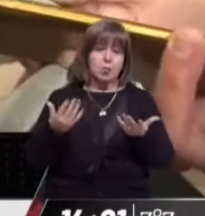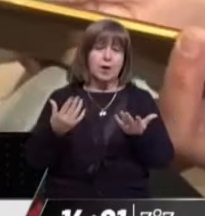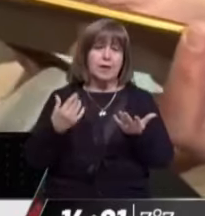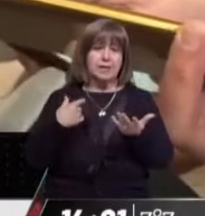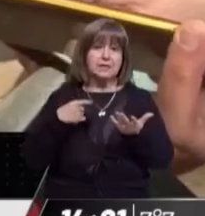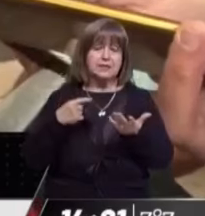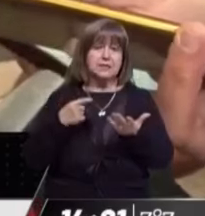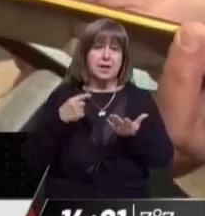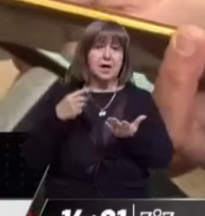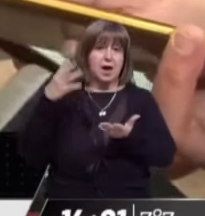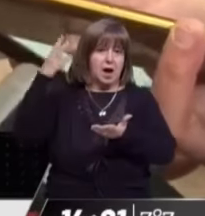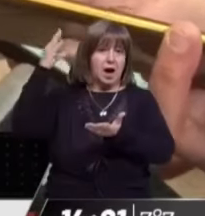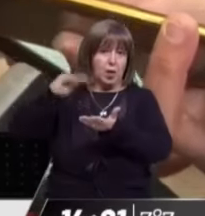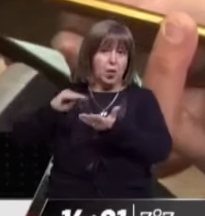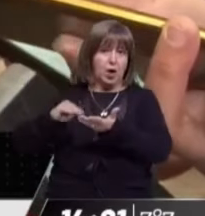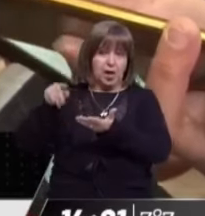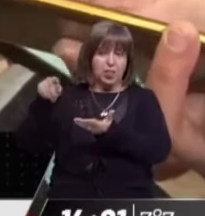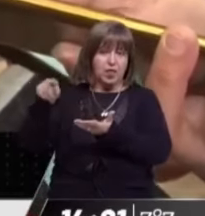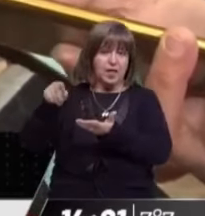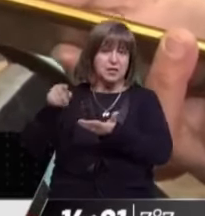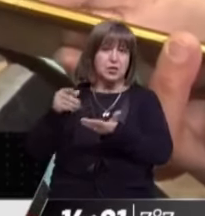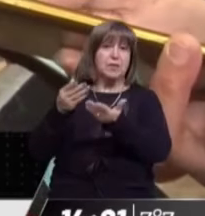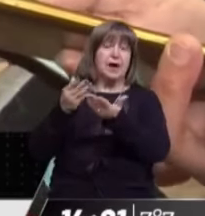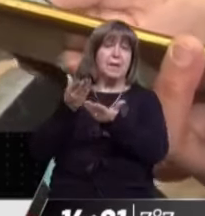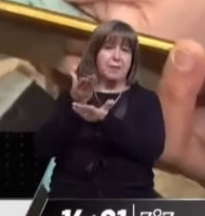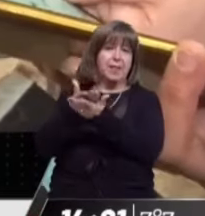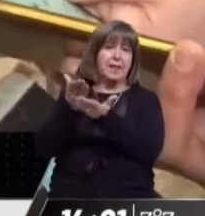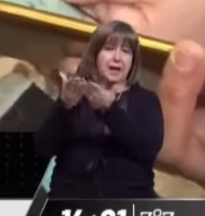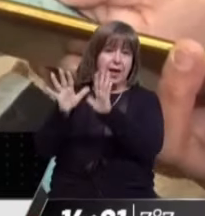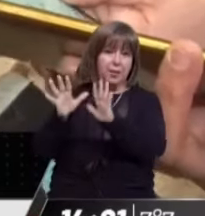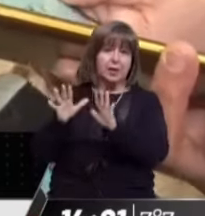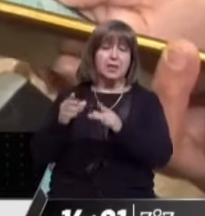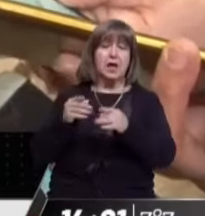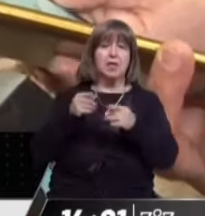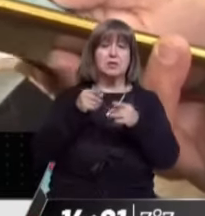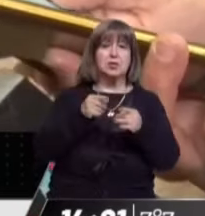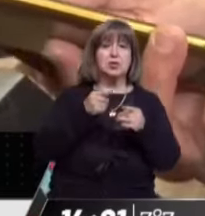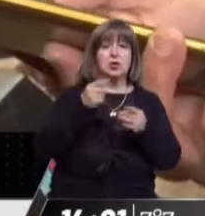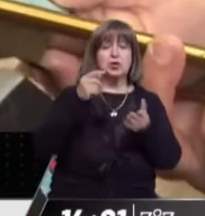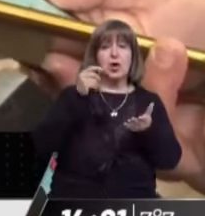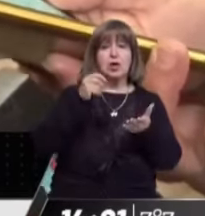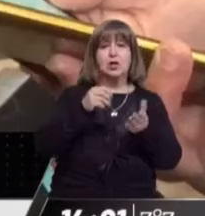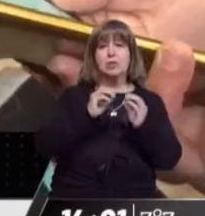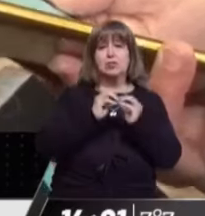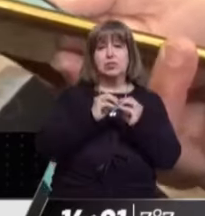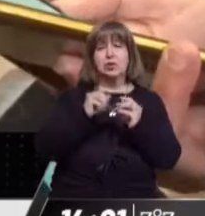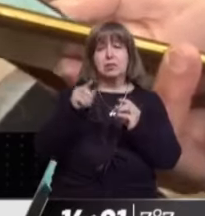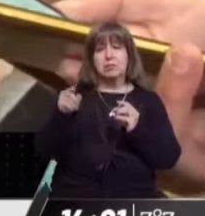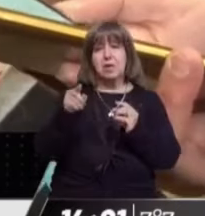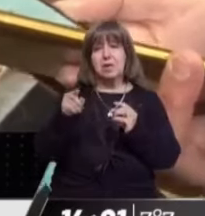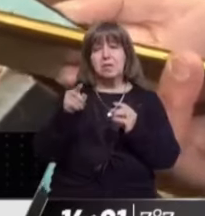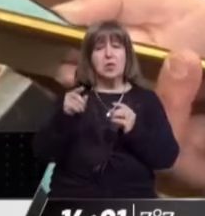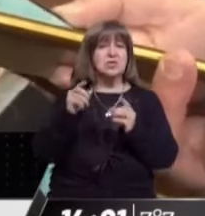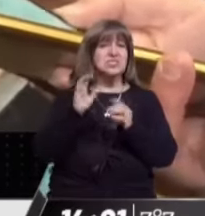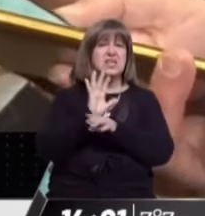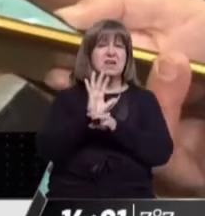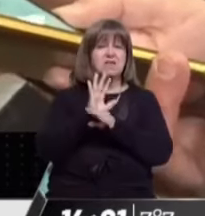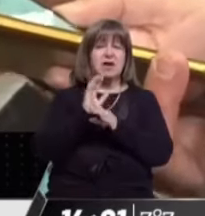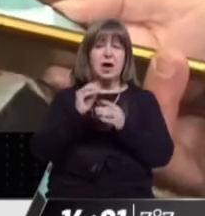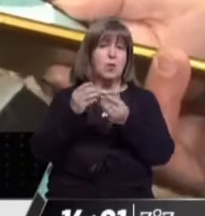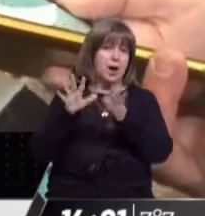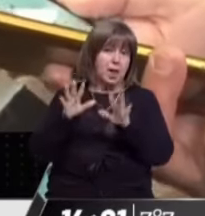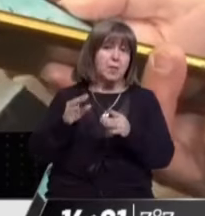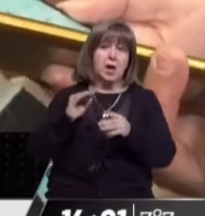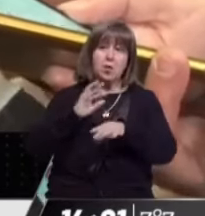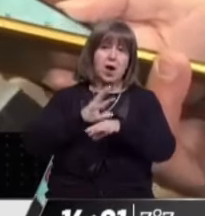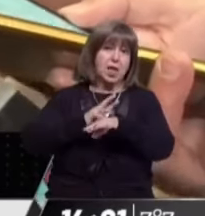seguramente la defensa va a ser el pedido de libertad en el caso que no se pida la prisión preventiva, pero no implica que ellos no continúen imputados,